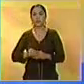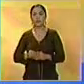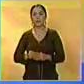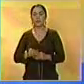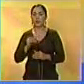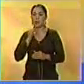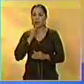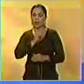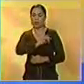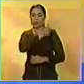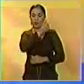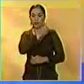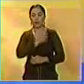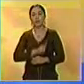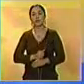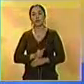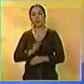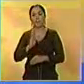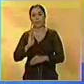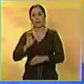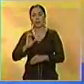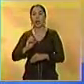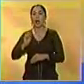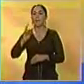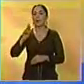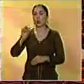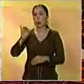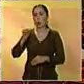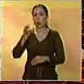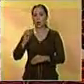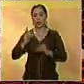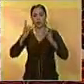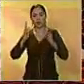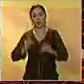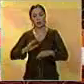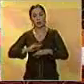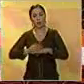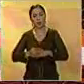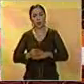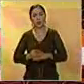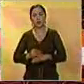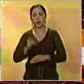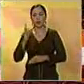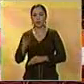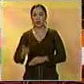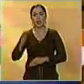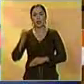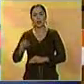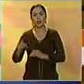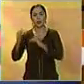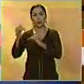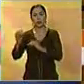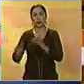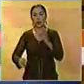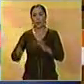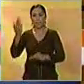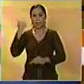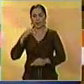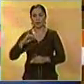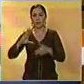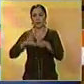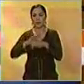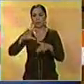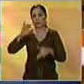Así lo informó el director del ente de emisor Armando León Rojas. La decisión obedece a la sentencia emanada por el Tribunal Supremo de Justicia del pasado